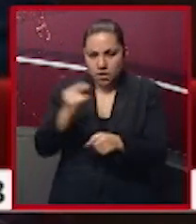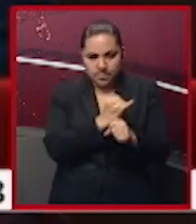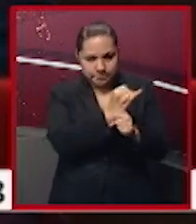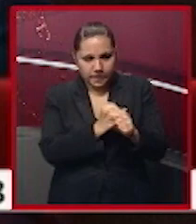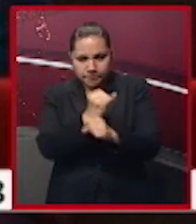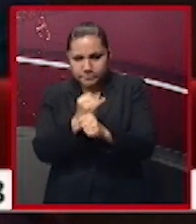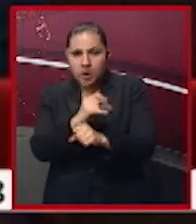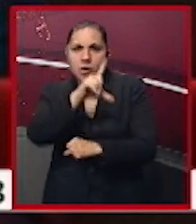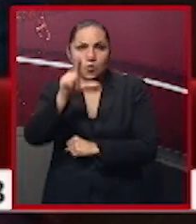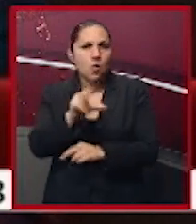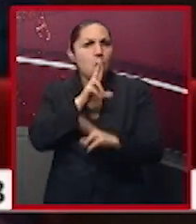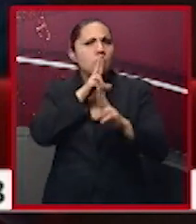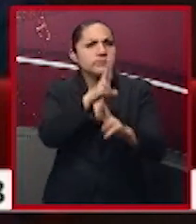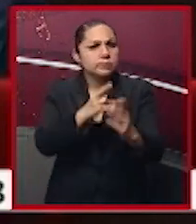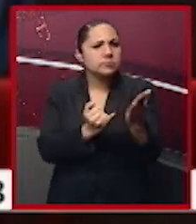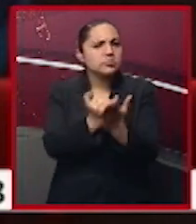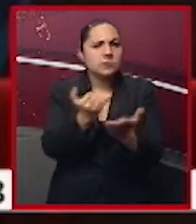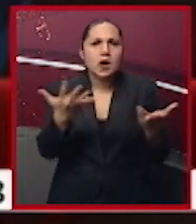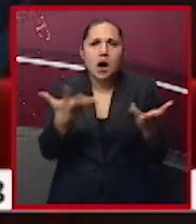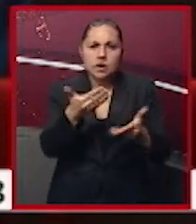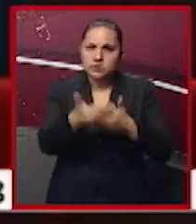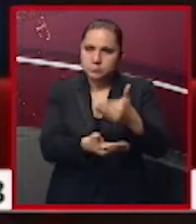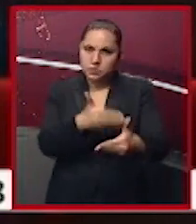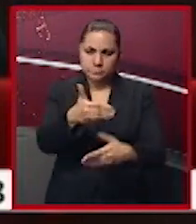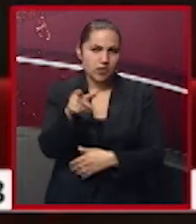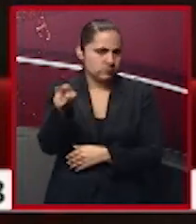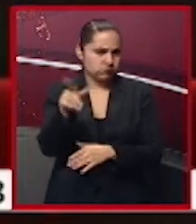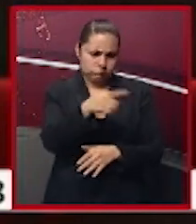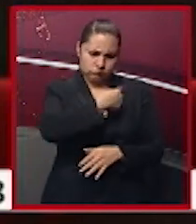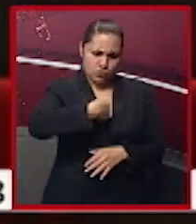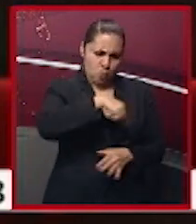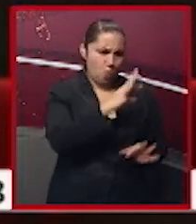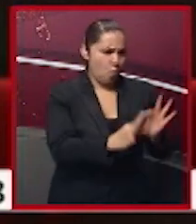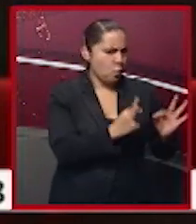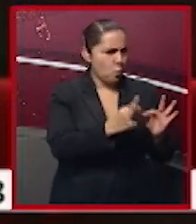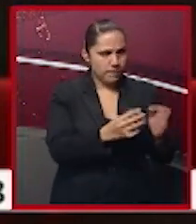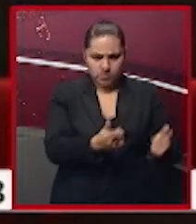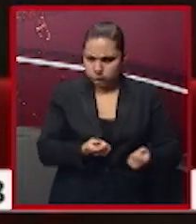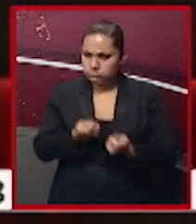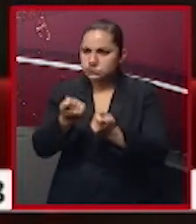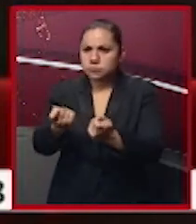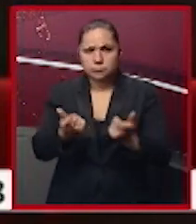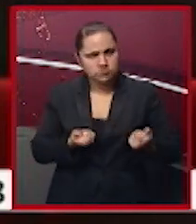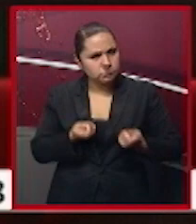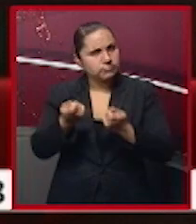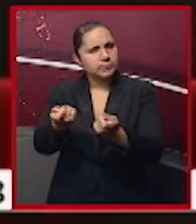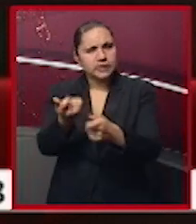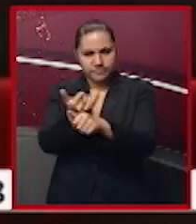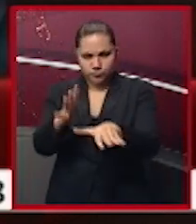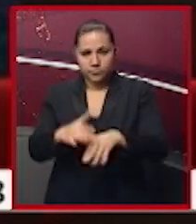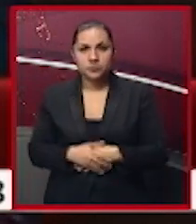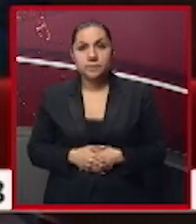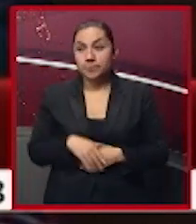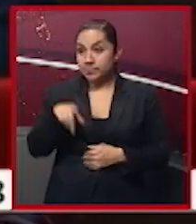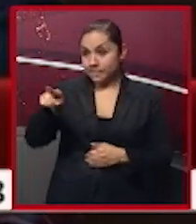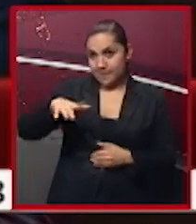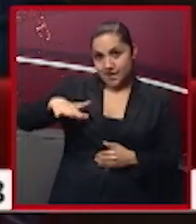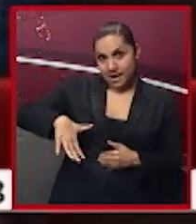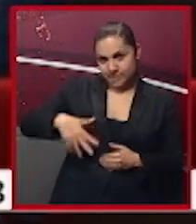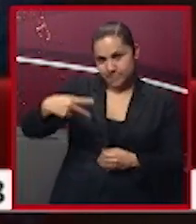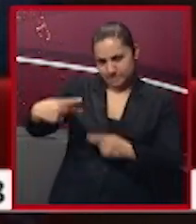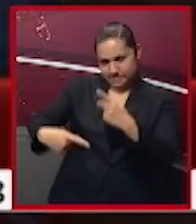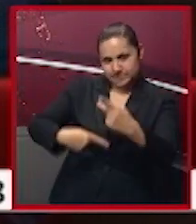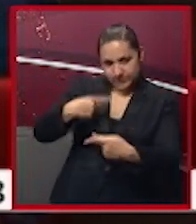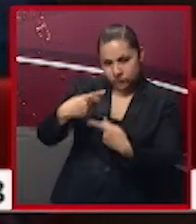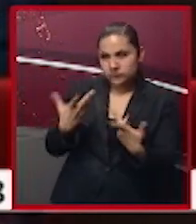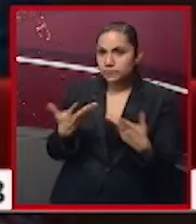que pudieran estar realizando. La aplicación del artículo, y con lo que corresponde a su pregunta, señor diputado, en cuanto a